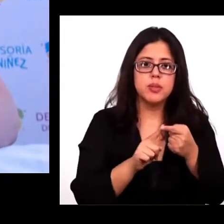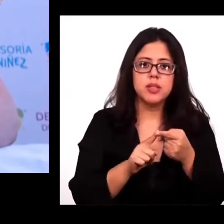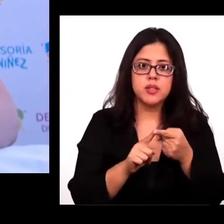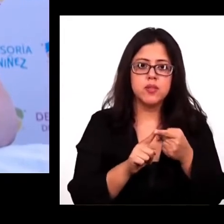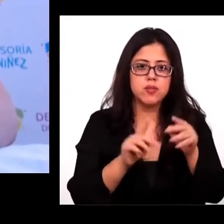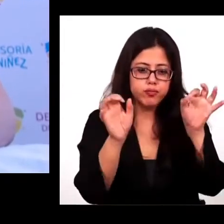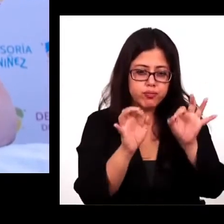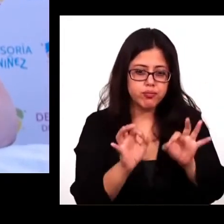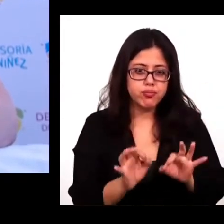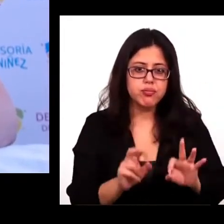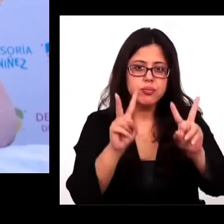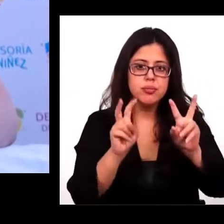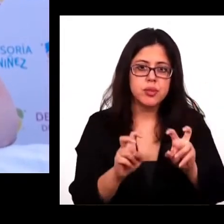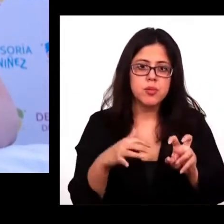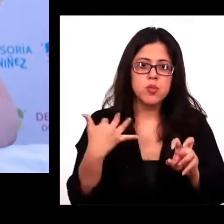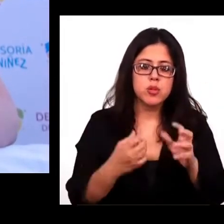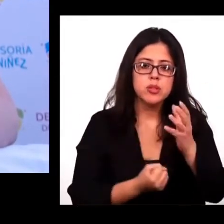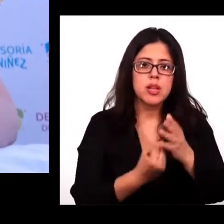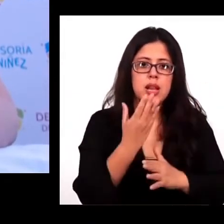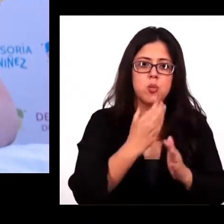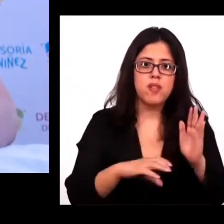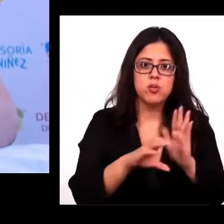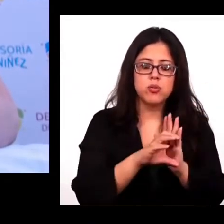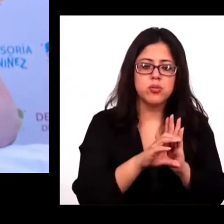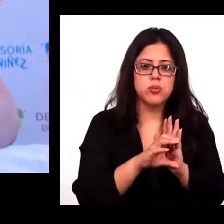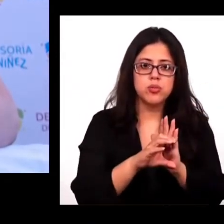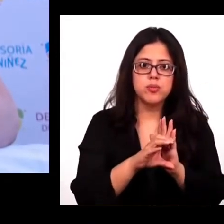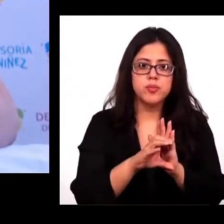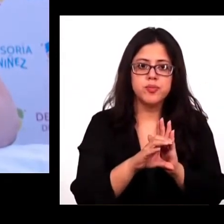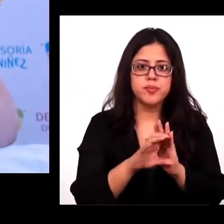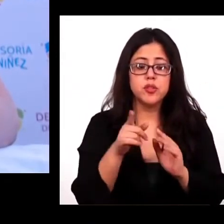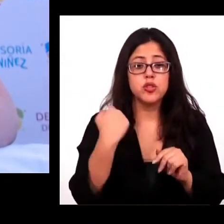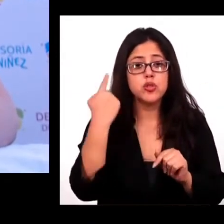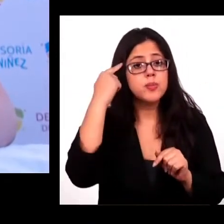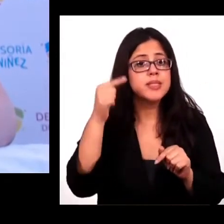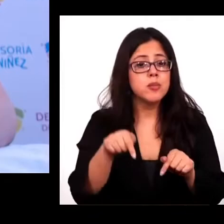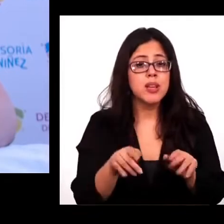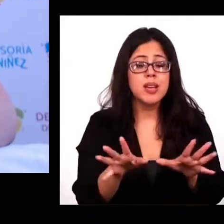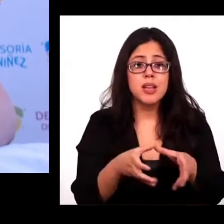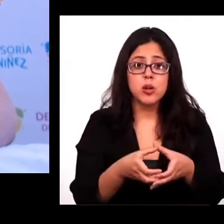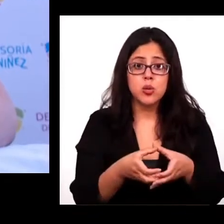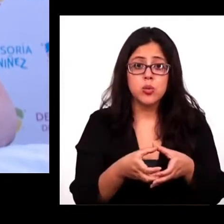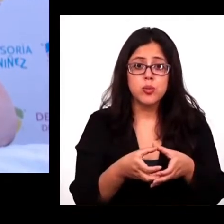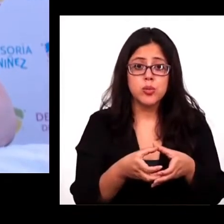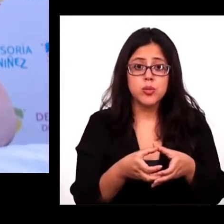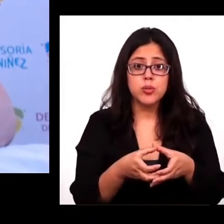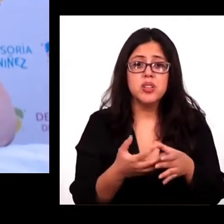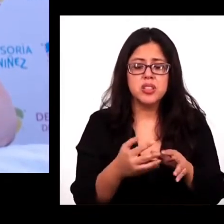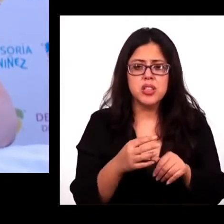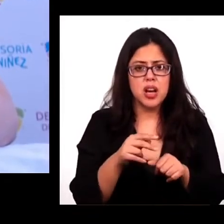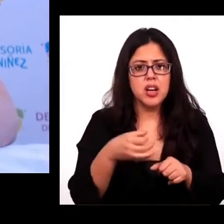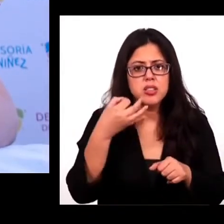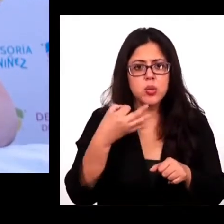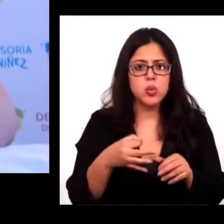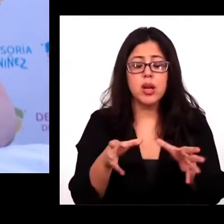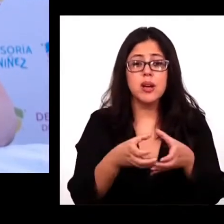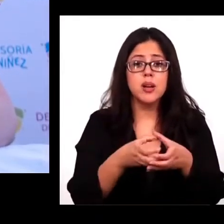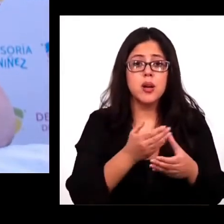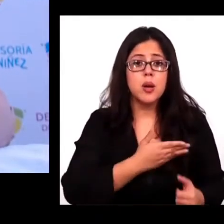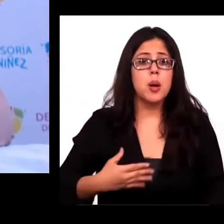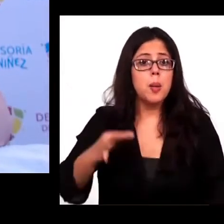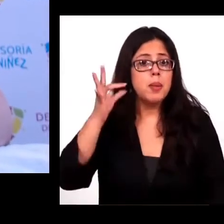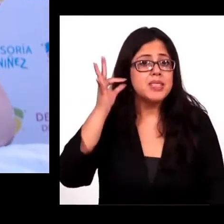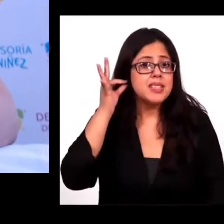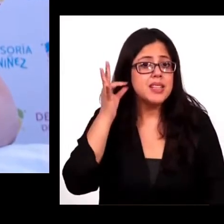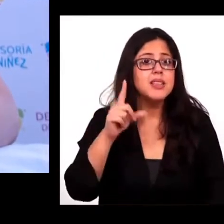de los elementos sustantivos de la nueva Carta Fundamental. Creemos que la mesa, y así al menos nos consta, la presidenta Loncón, el vicepresidente Baza,